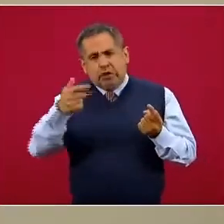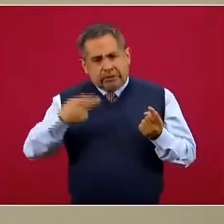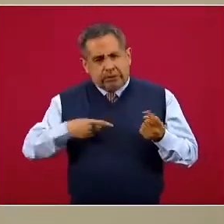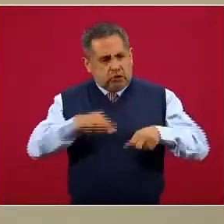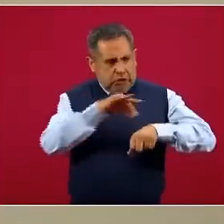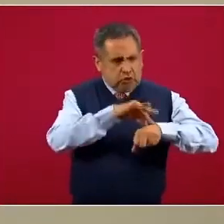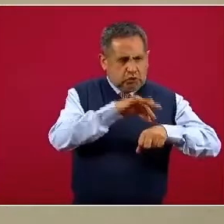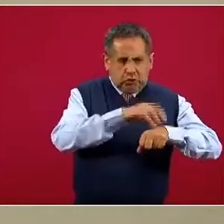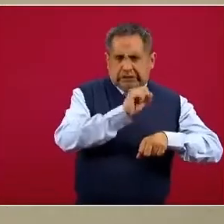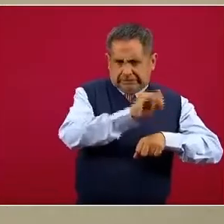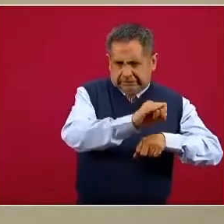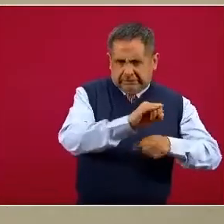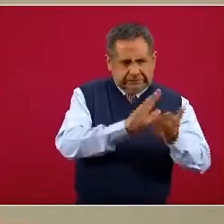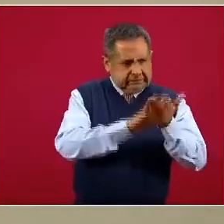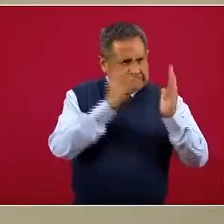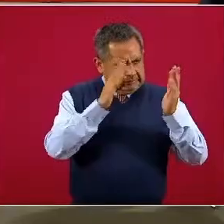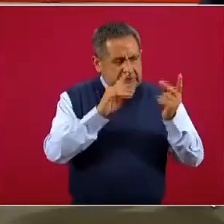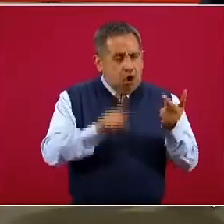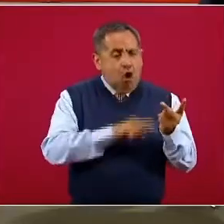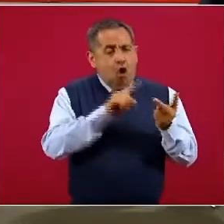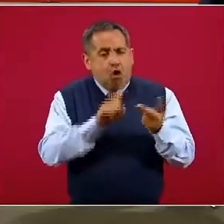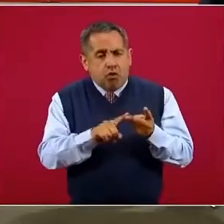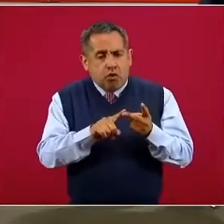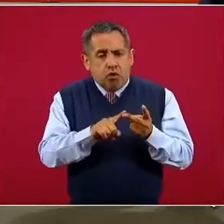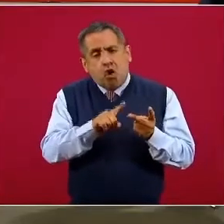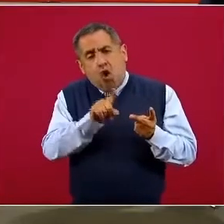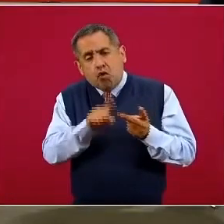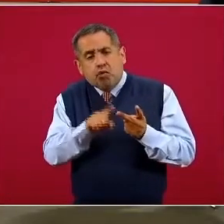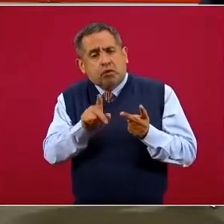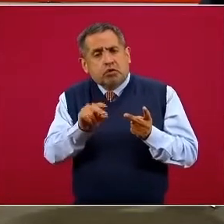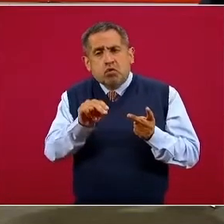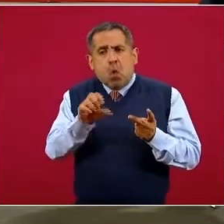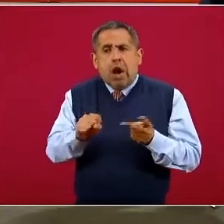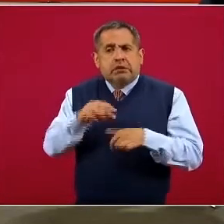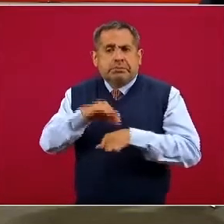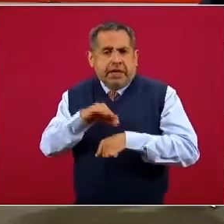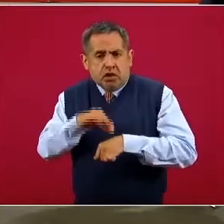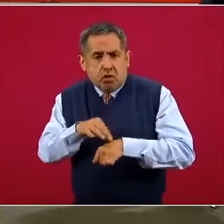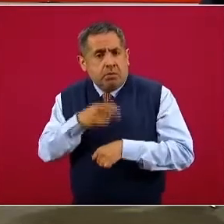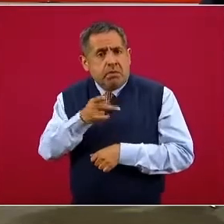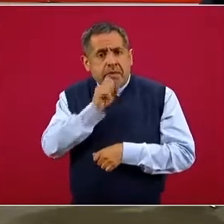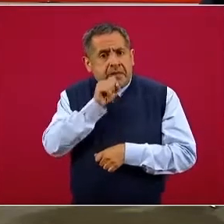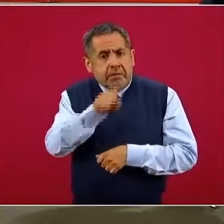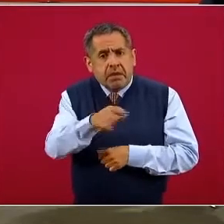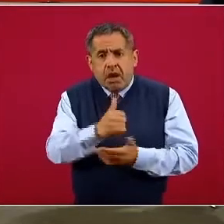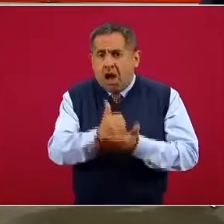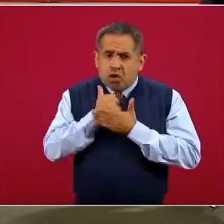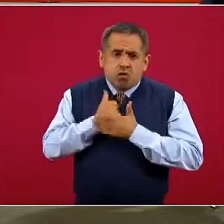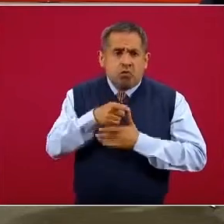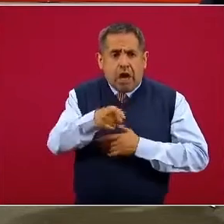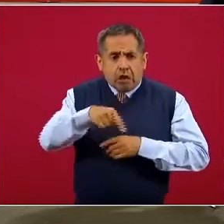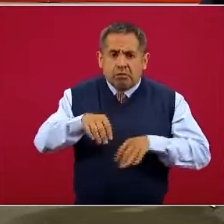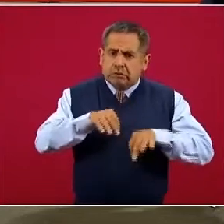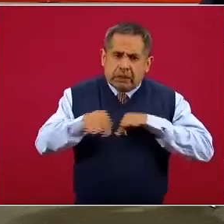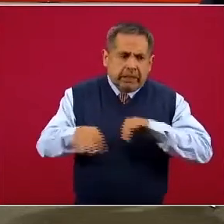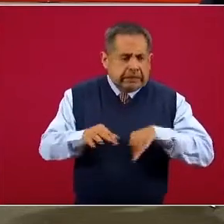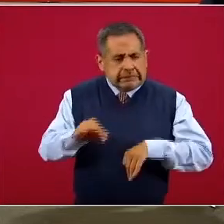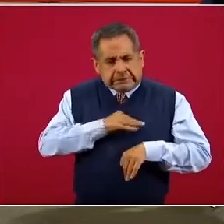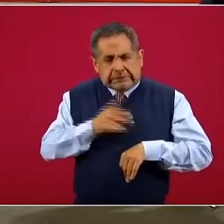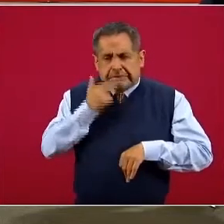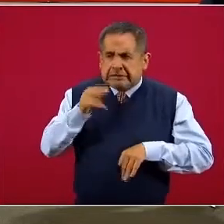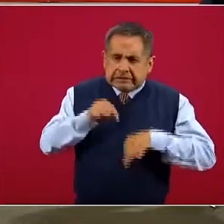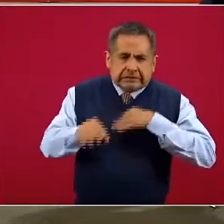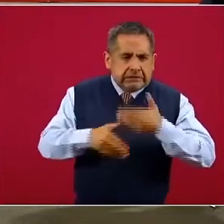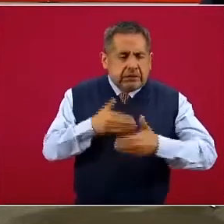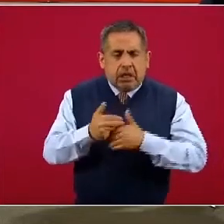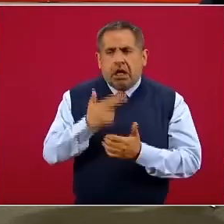que no son necesariamente del orden médico y que nos permiten seguir funcionando como sociedad.